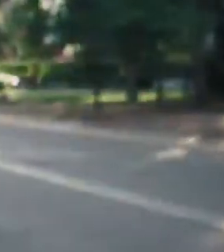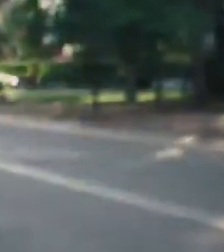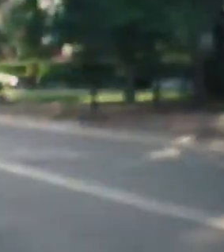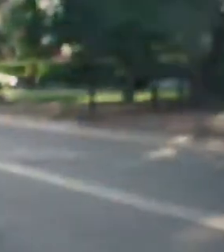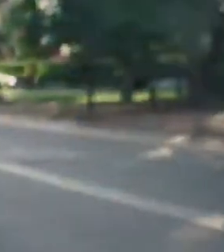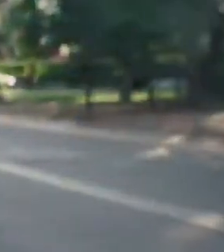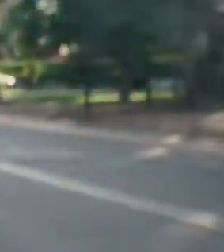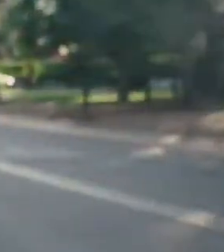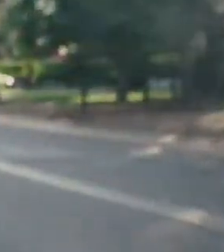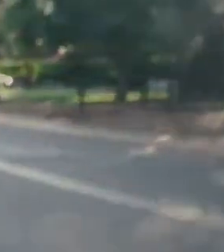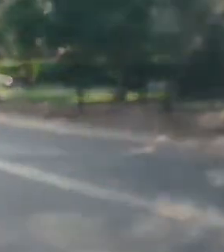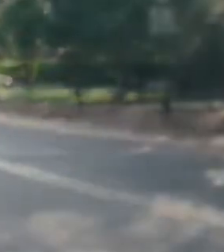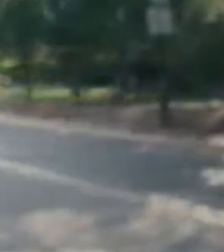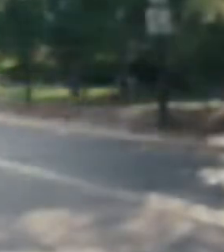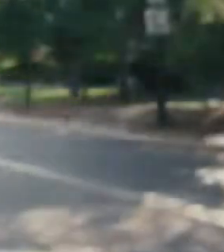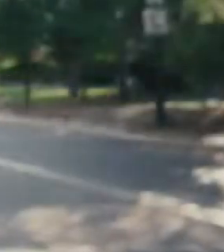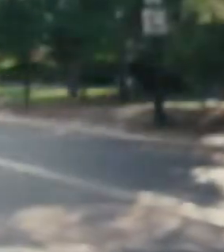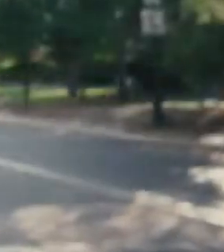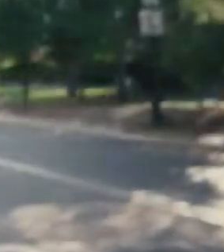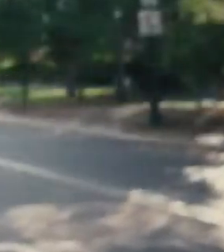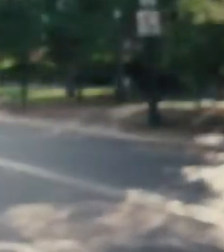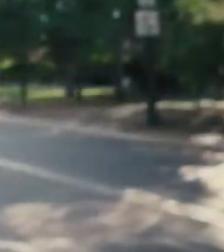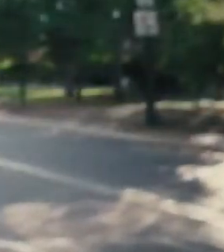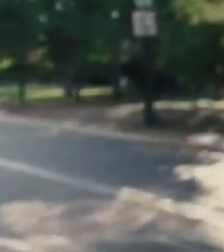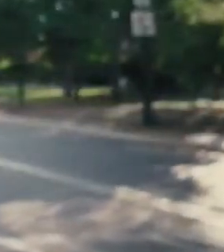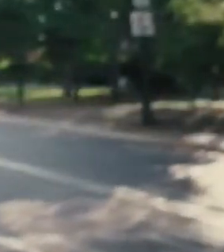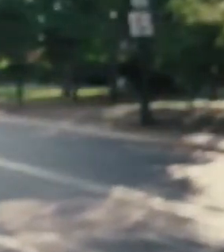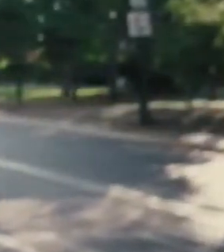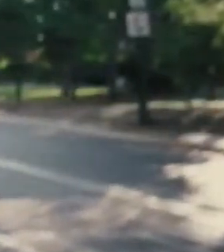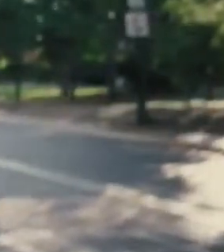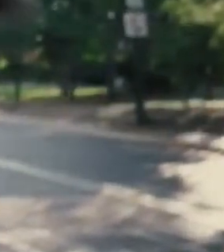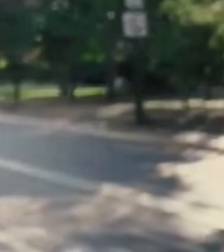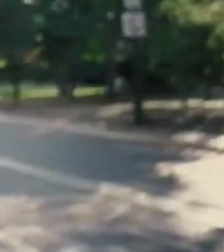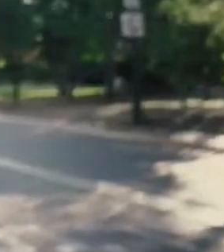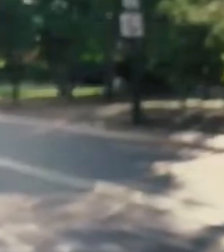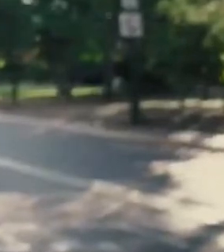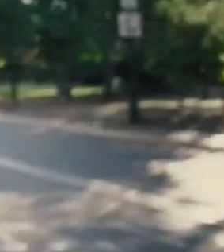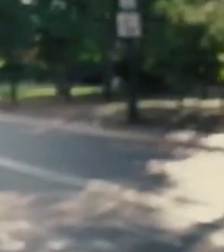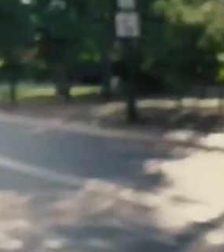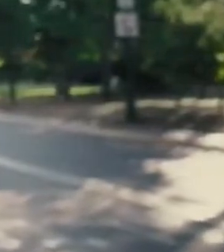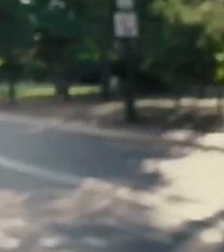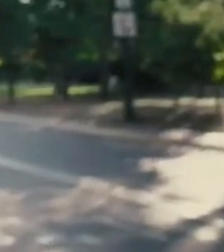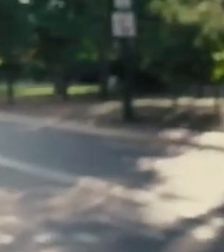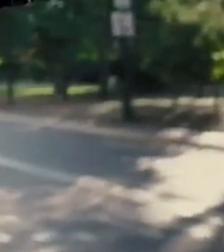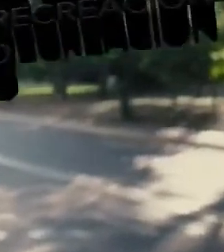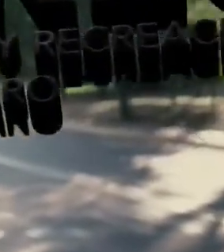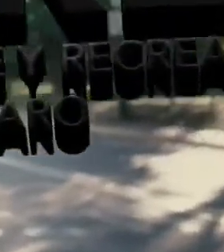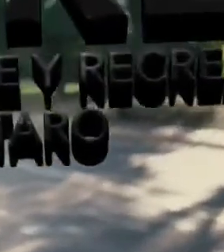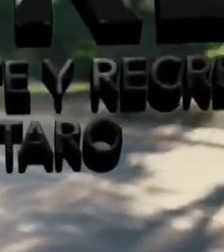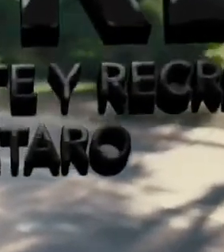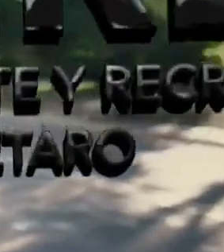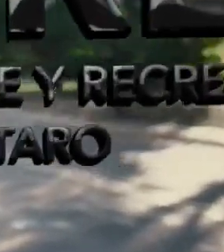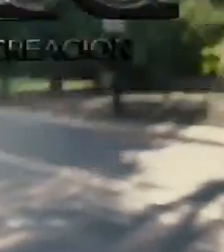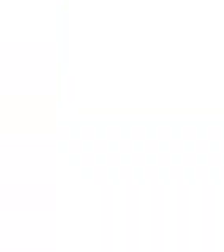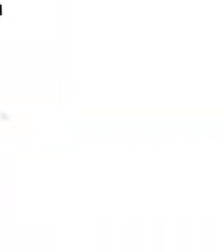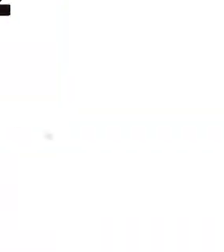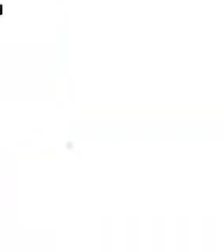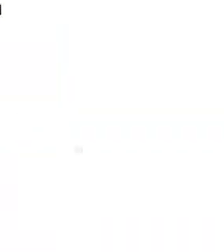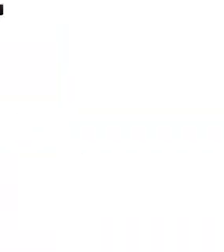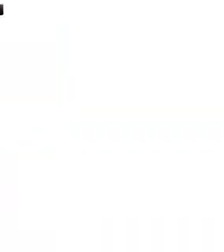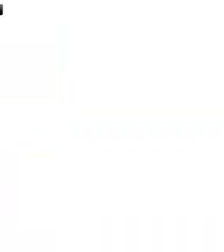a un gimnasio o espacio deportivo, usa cubreboca y sigue todas las medidas sanitarias. Cuida tu salud y la de tu